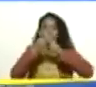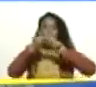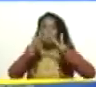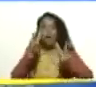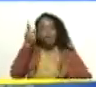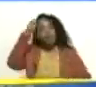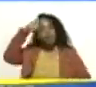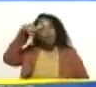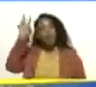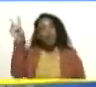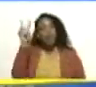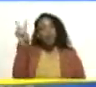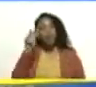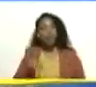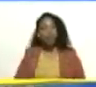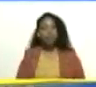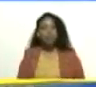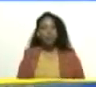Venezuela